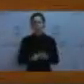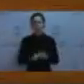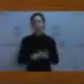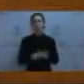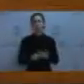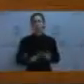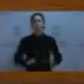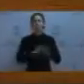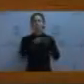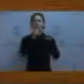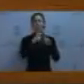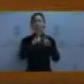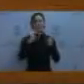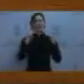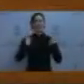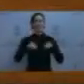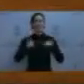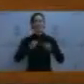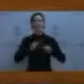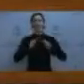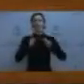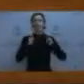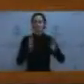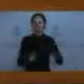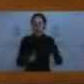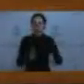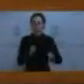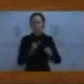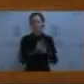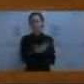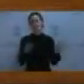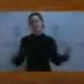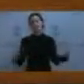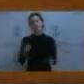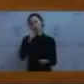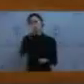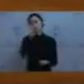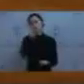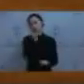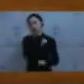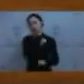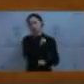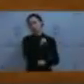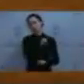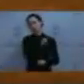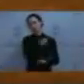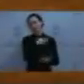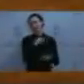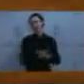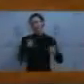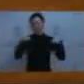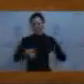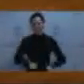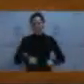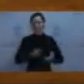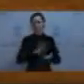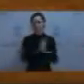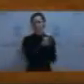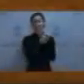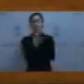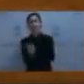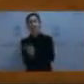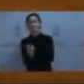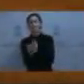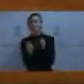que necesitan es inmediatez, porque llevan 17 años esperando. Entonces ahora hay una serie de cambios que tienen que hacerse